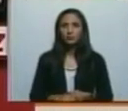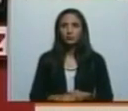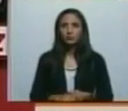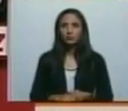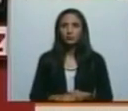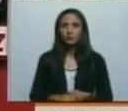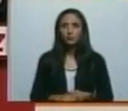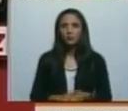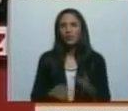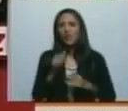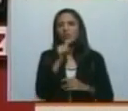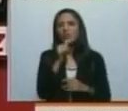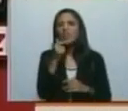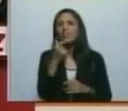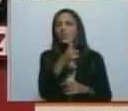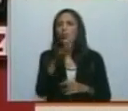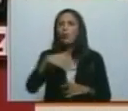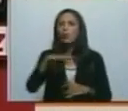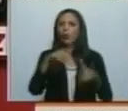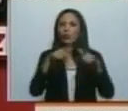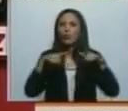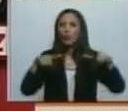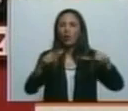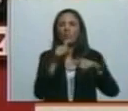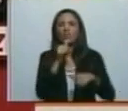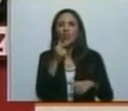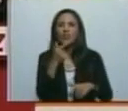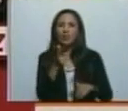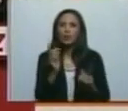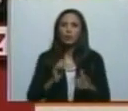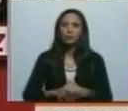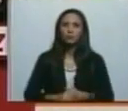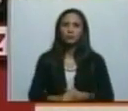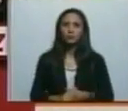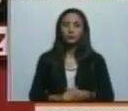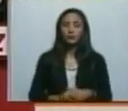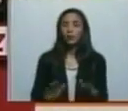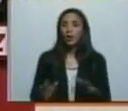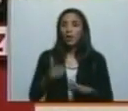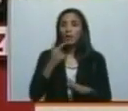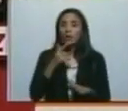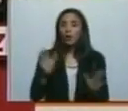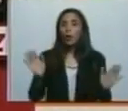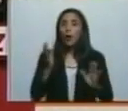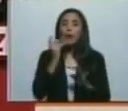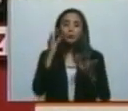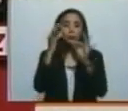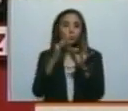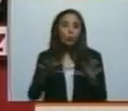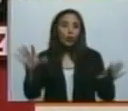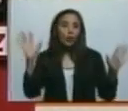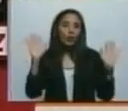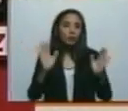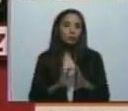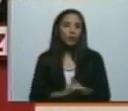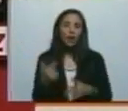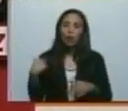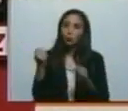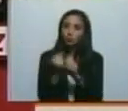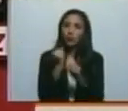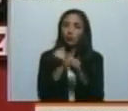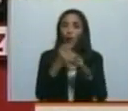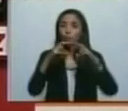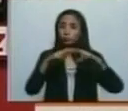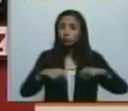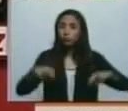a este terrorista? No es que lo delató, eso fue obra y gracia del Espíritu Santo, ni un trabajo de inteligencia que se hizo.